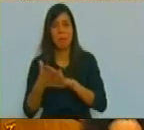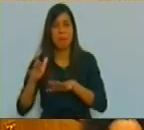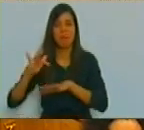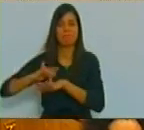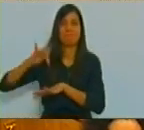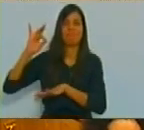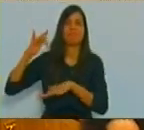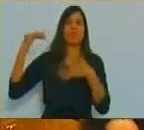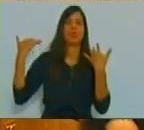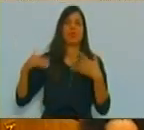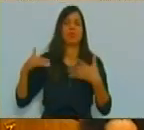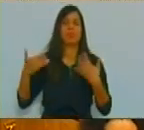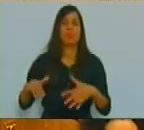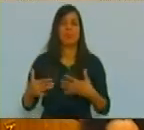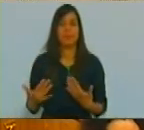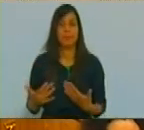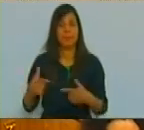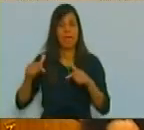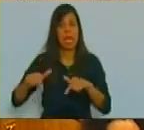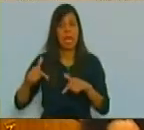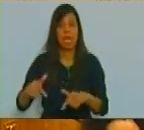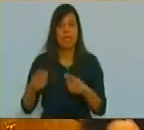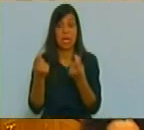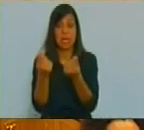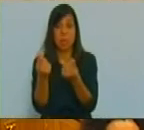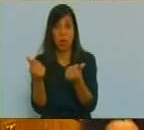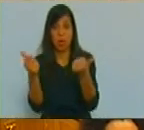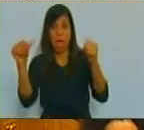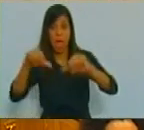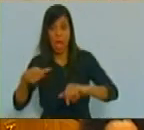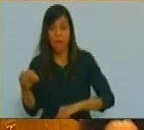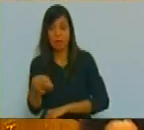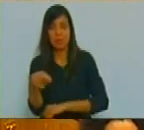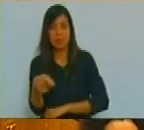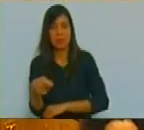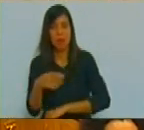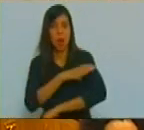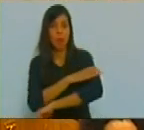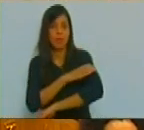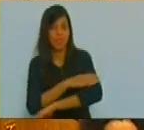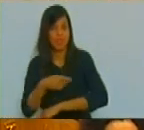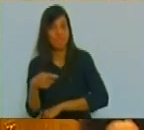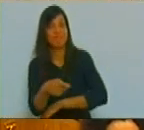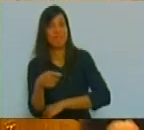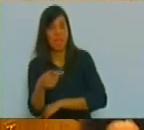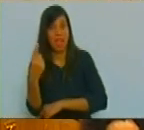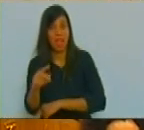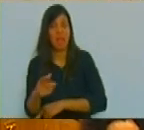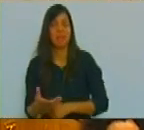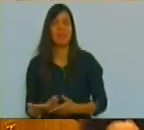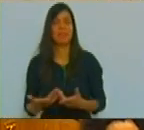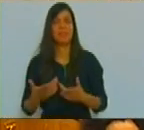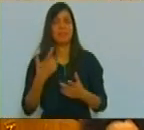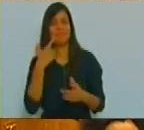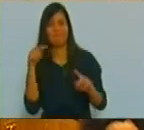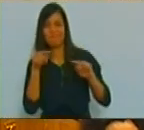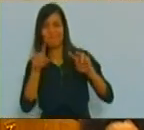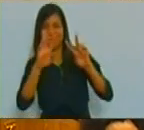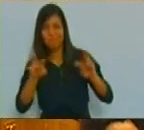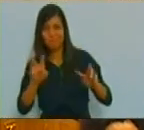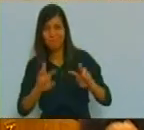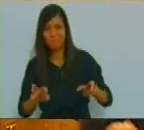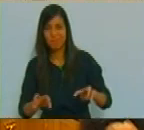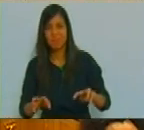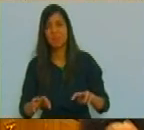también esta crisis inducida e incluso en la categoría de crisis habría que revisarla porque yo asumo que es